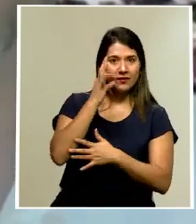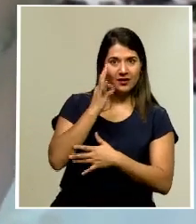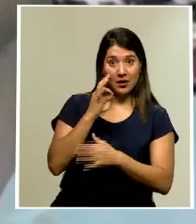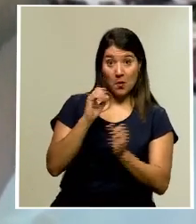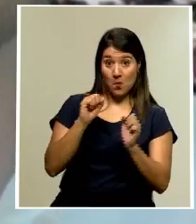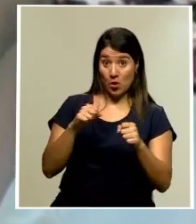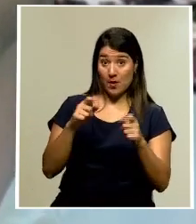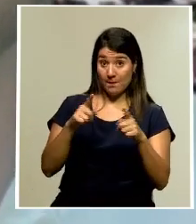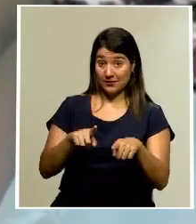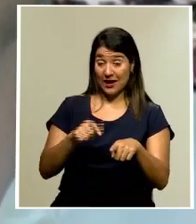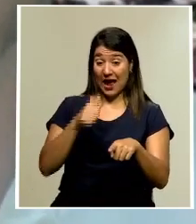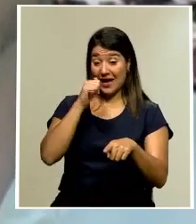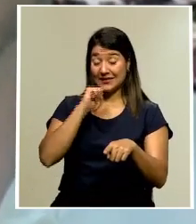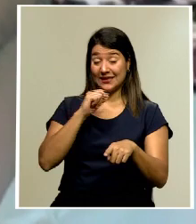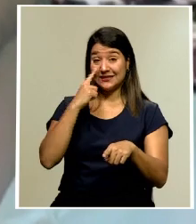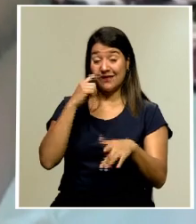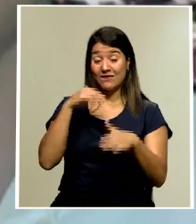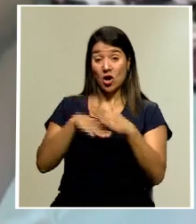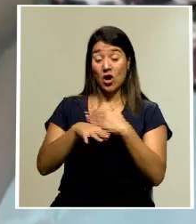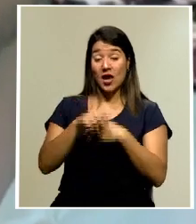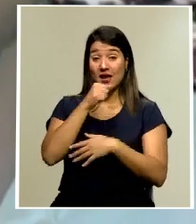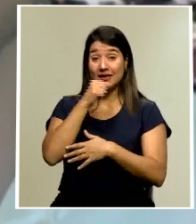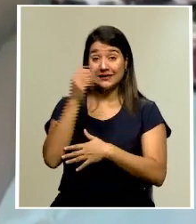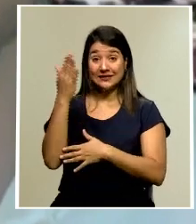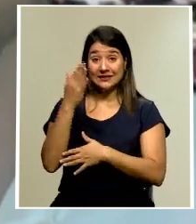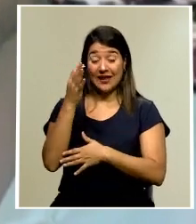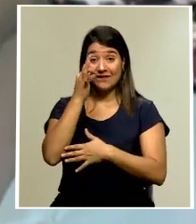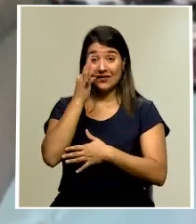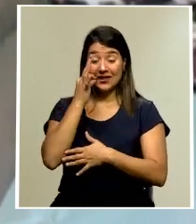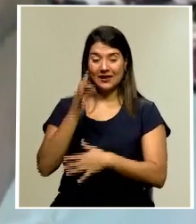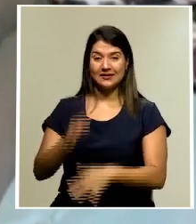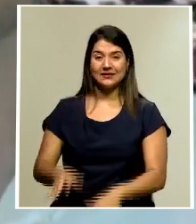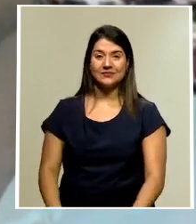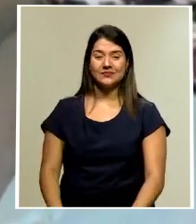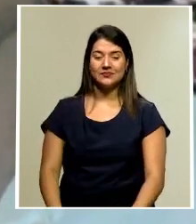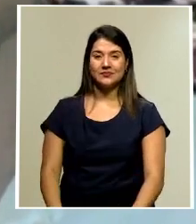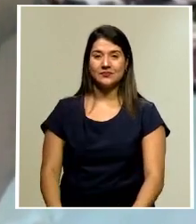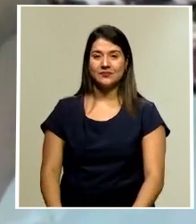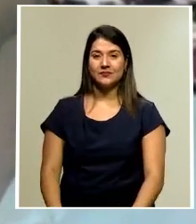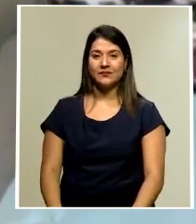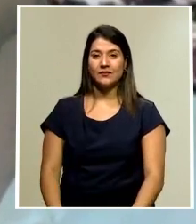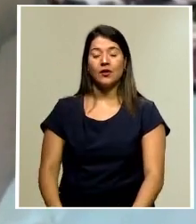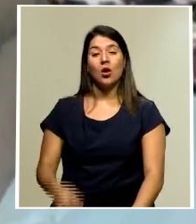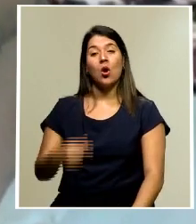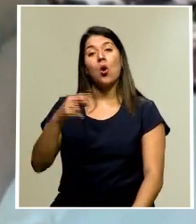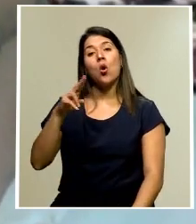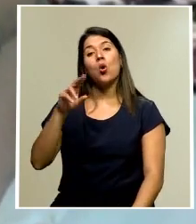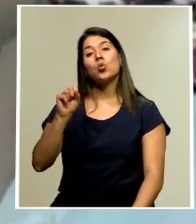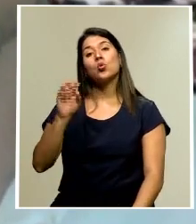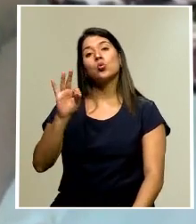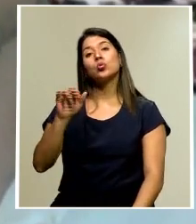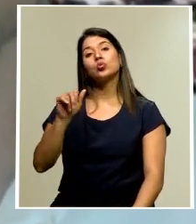discurso de don José María Figueres precisamente el día de anoche. Gustavo,